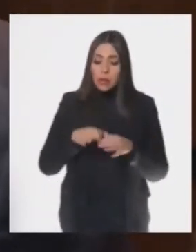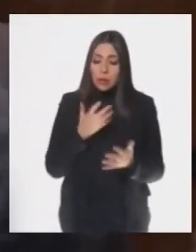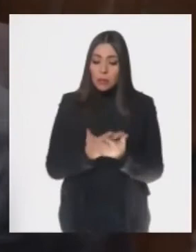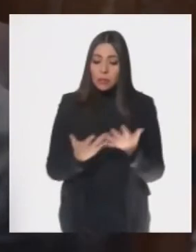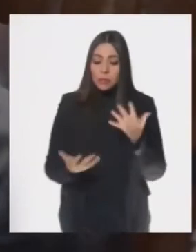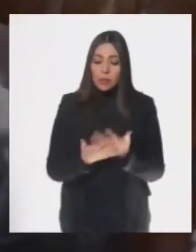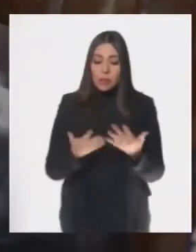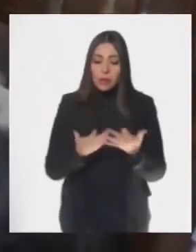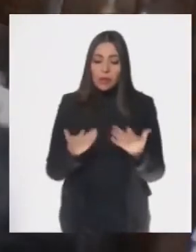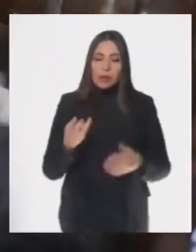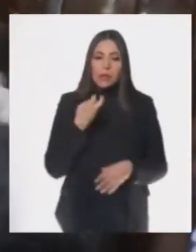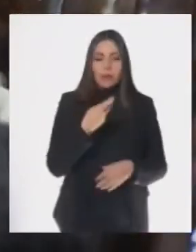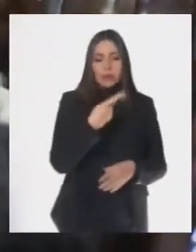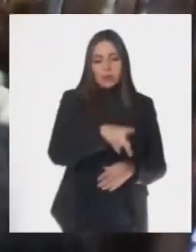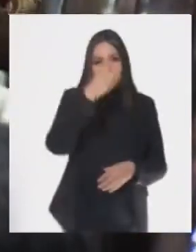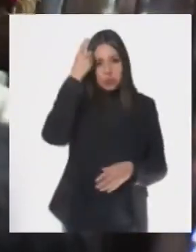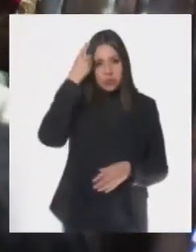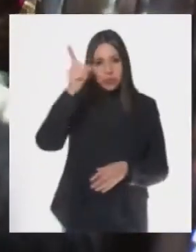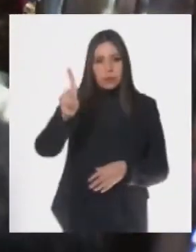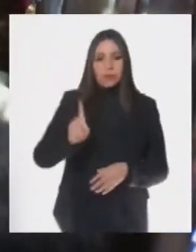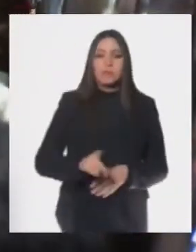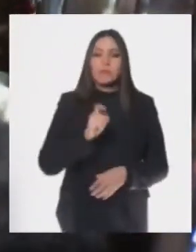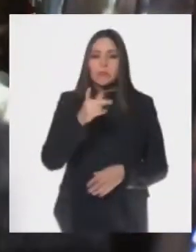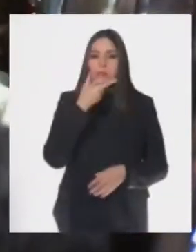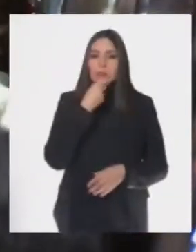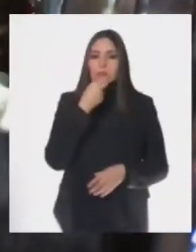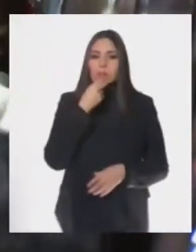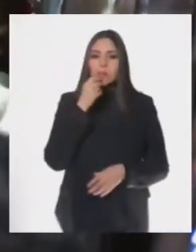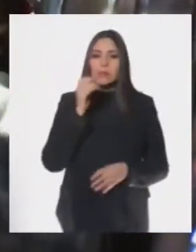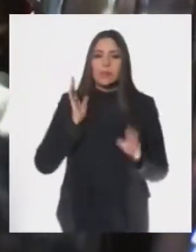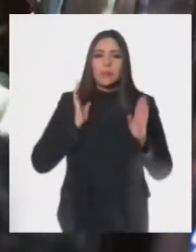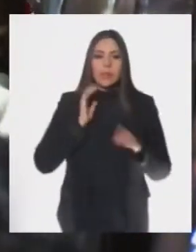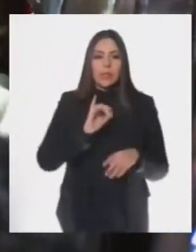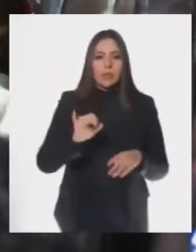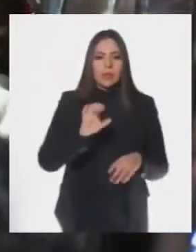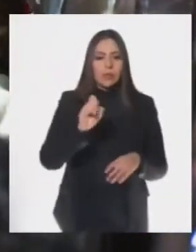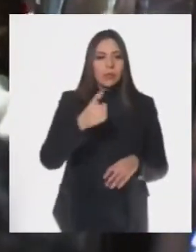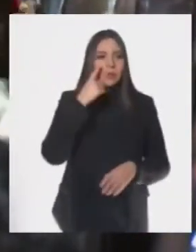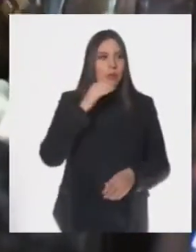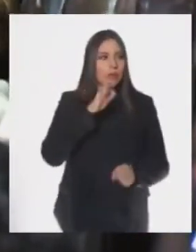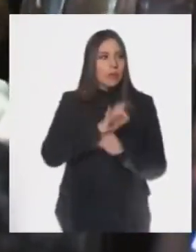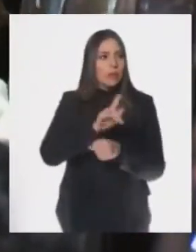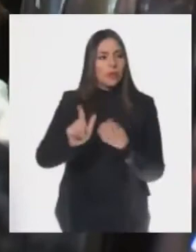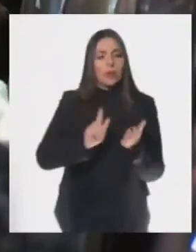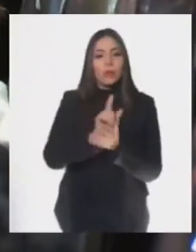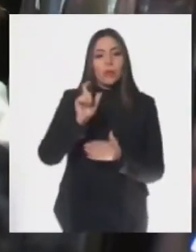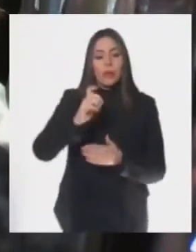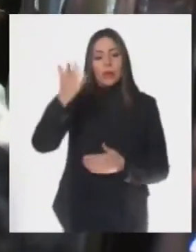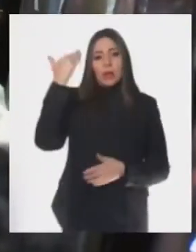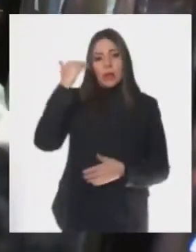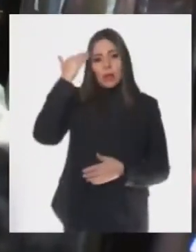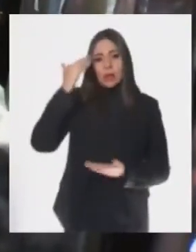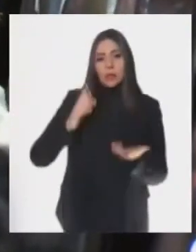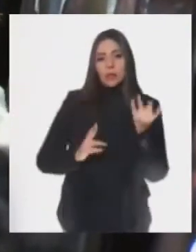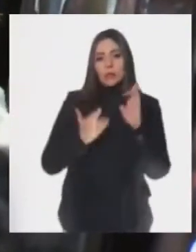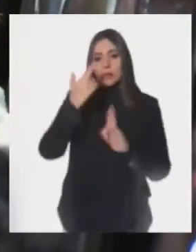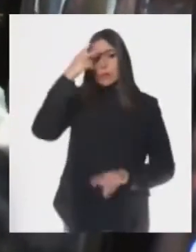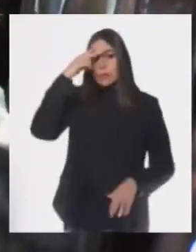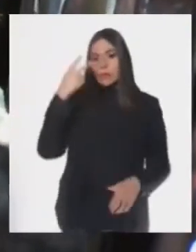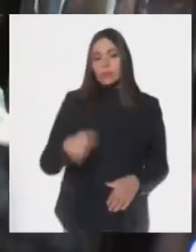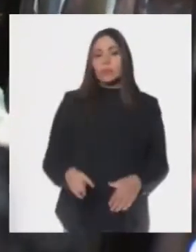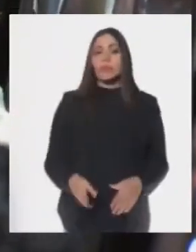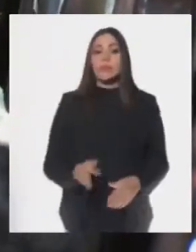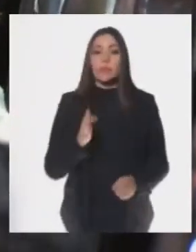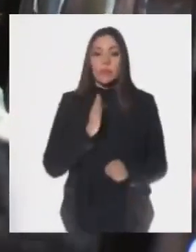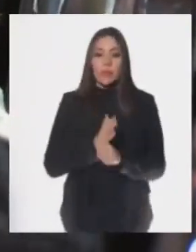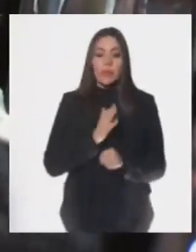Reza la frase del caudillo del sur que hizo valer a favor de la reforma agraria durante la Revolución Mexicana. Es el momento